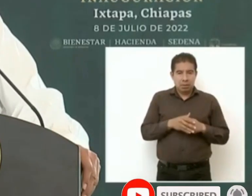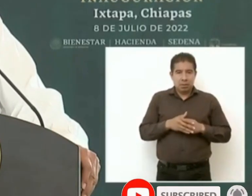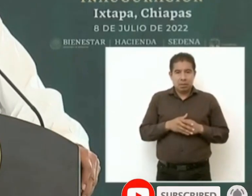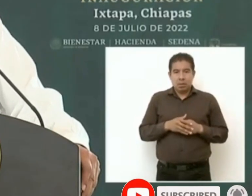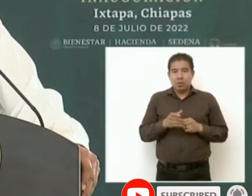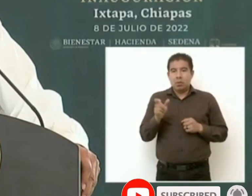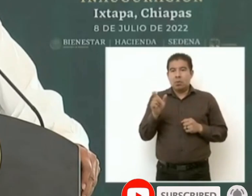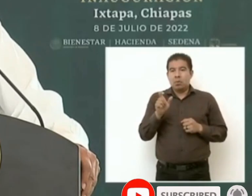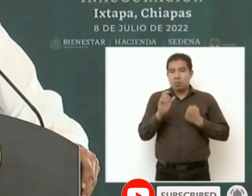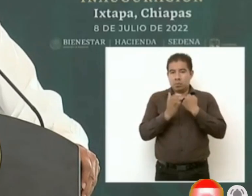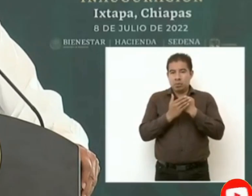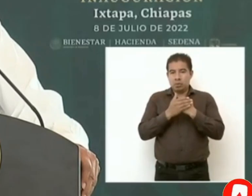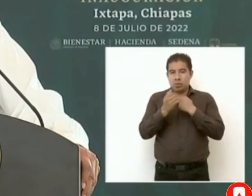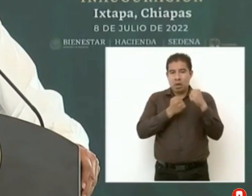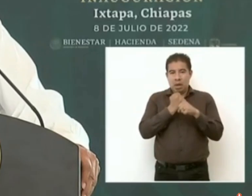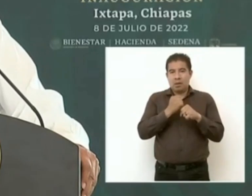a finales del año próximo.